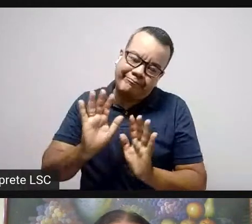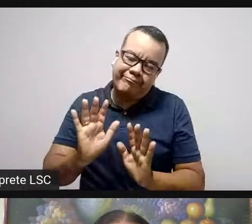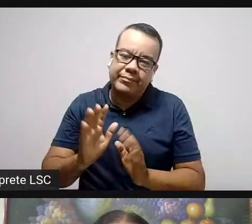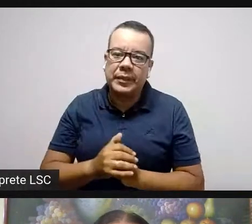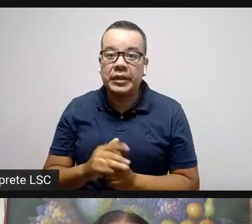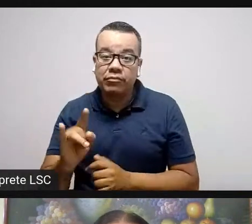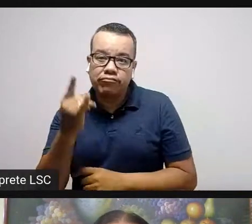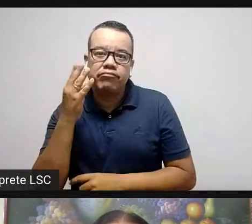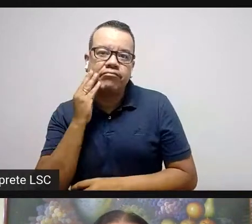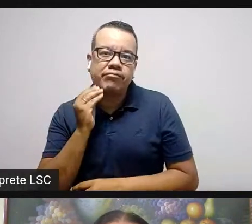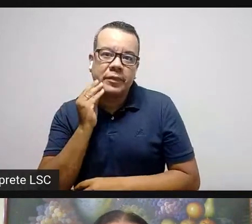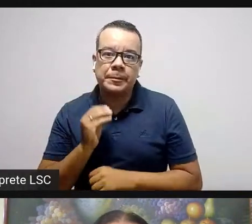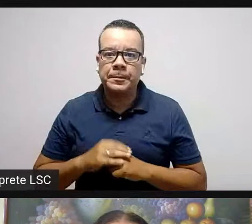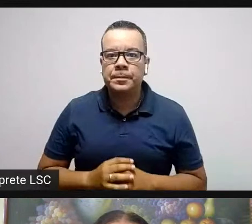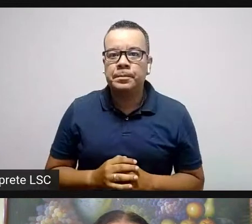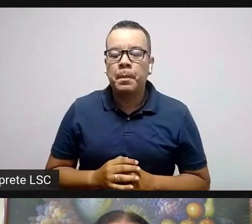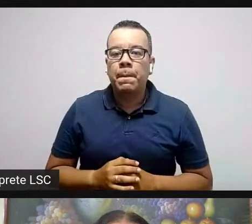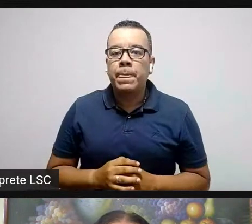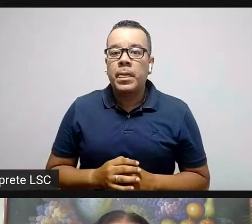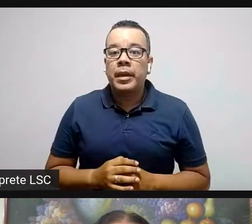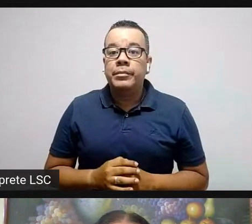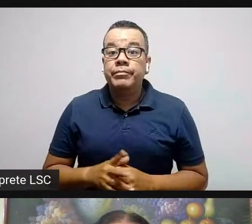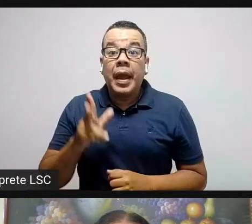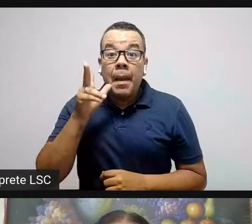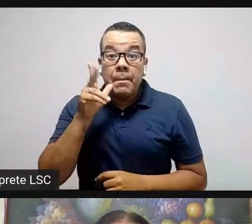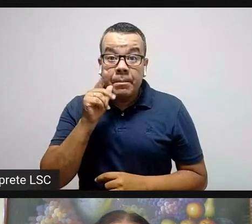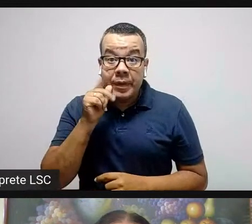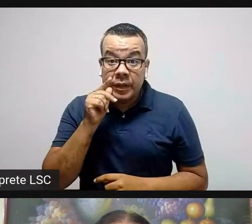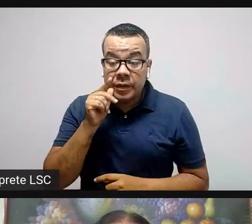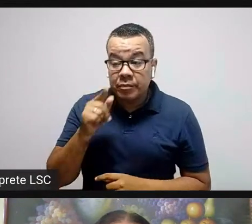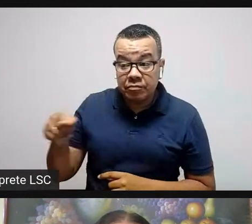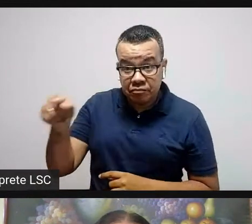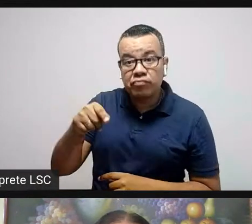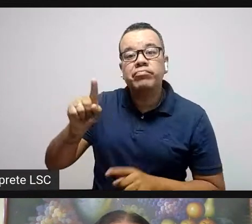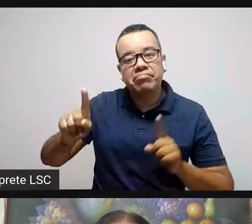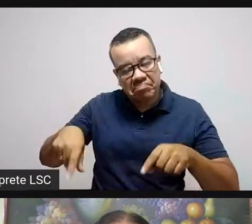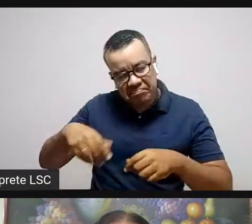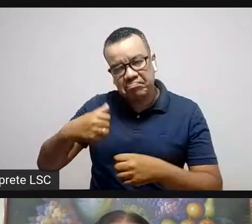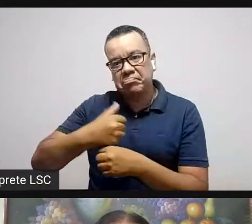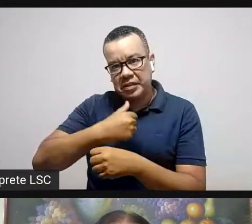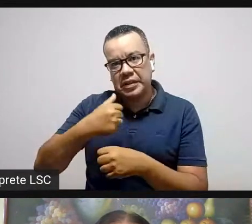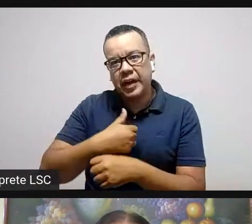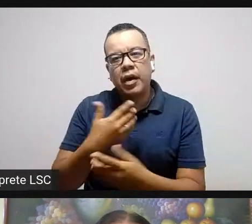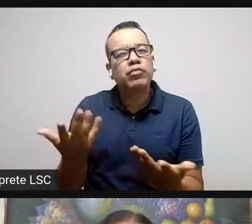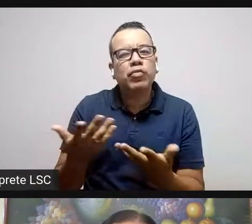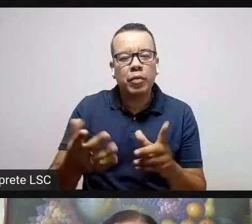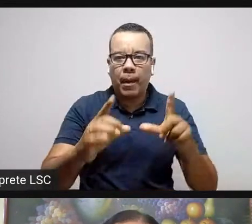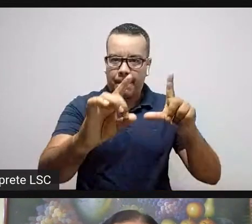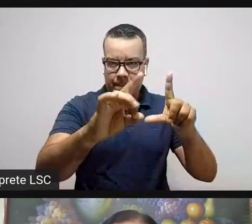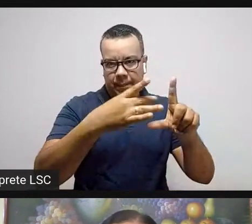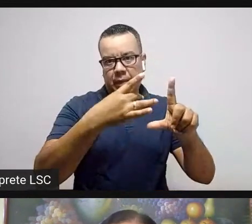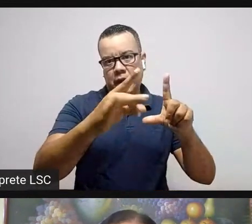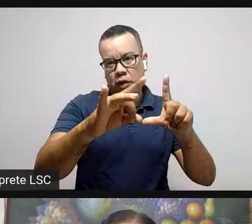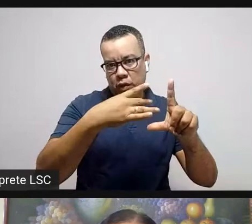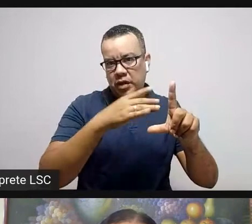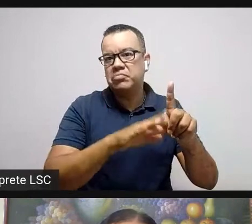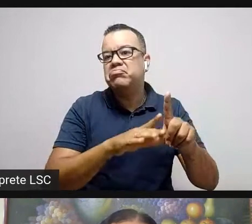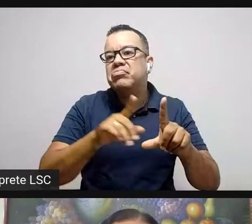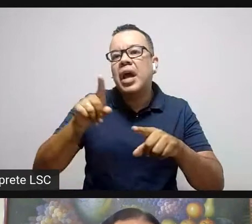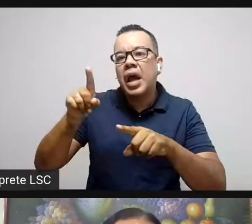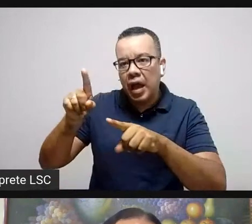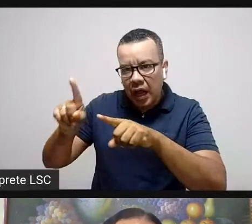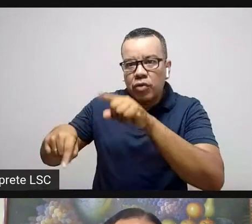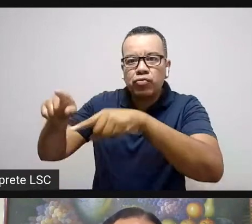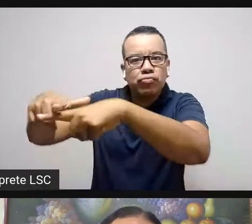bueno, por Pereira tuvimos también la oportunidad de trabajar virtualmente algunos sectores